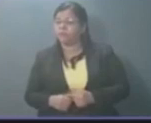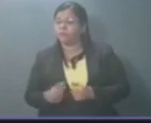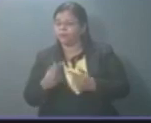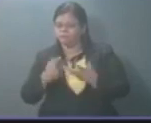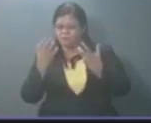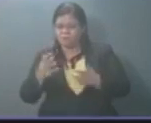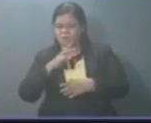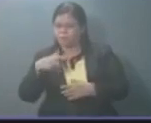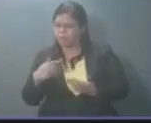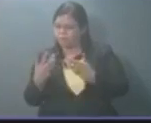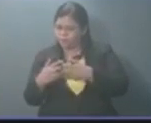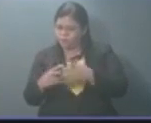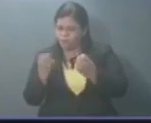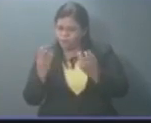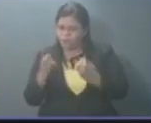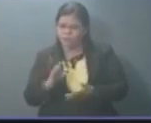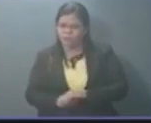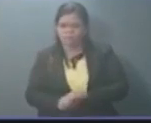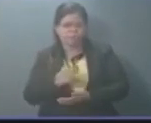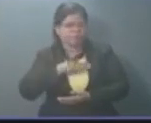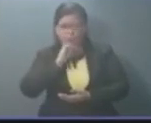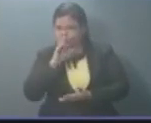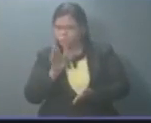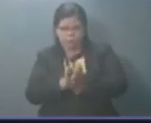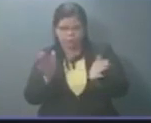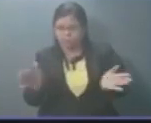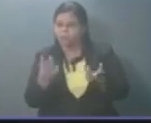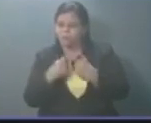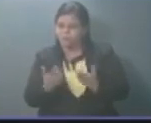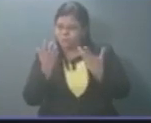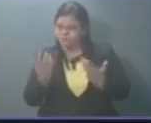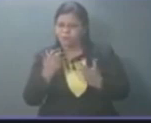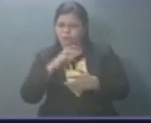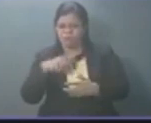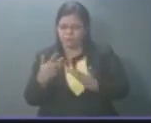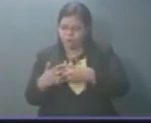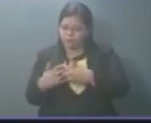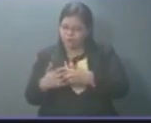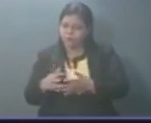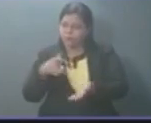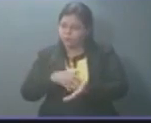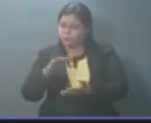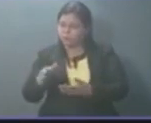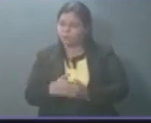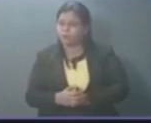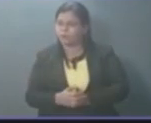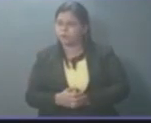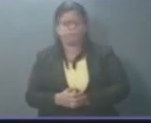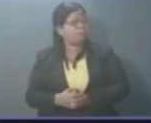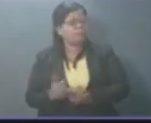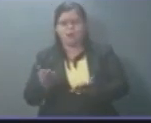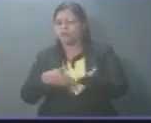empresarios, repito, no lo voy a generalizar, pero para muchos empresarios del transporte público no es